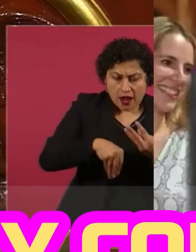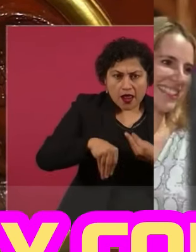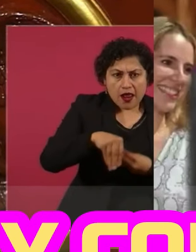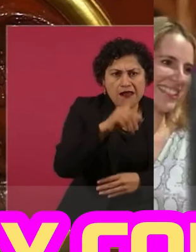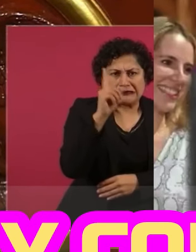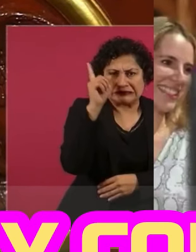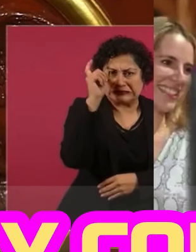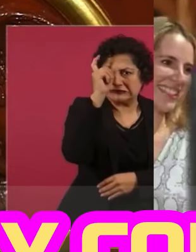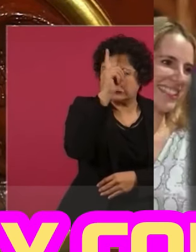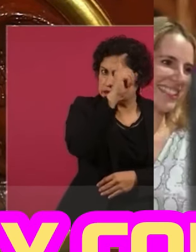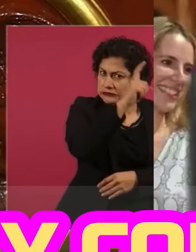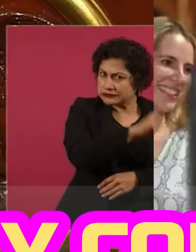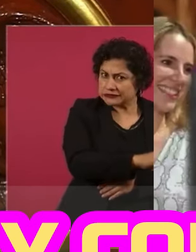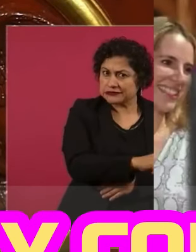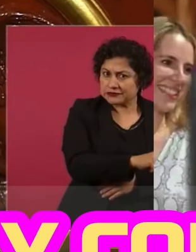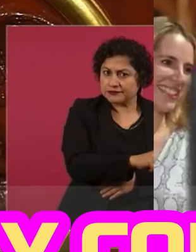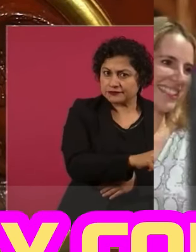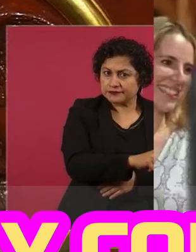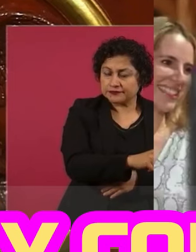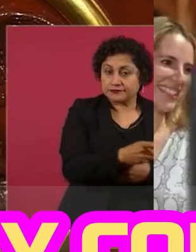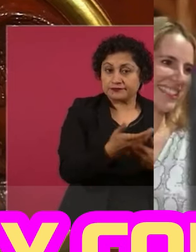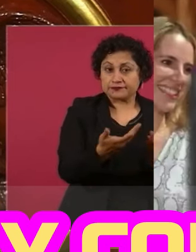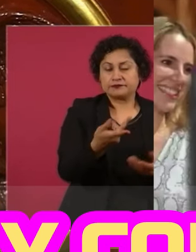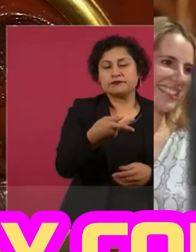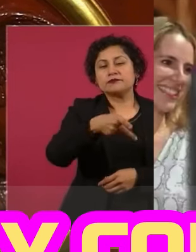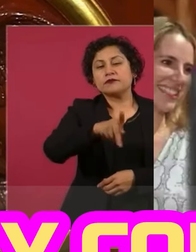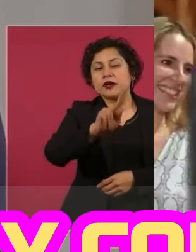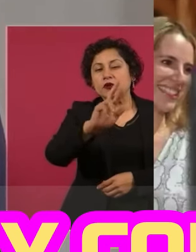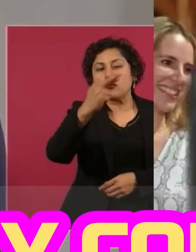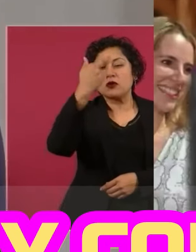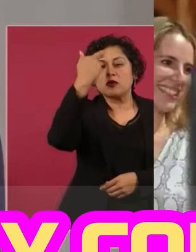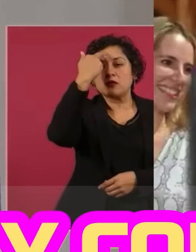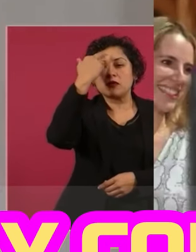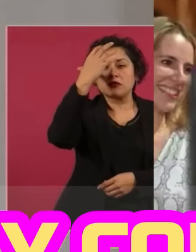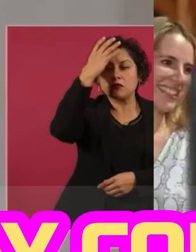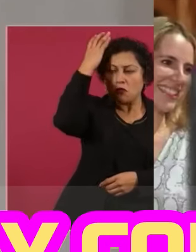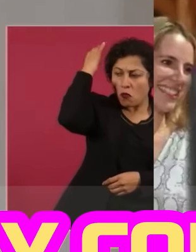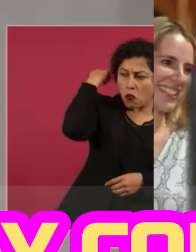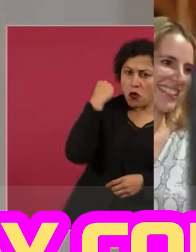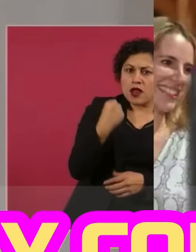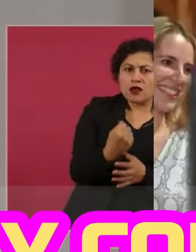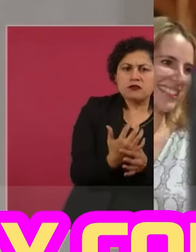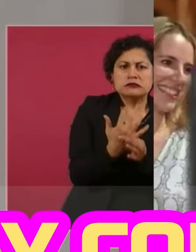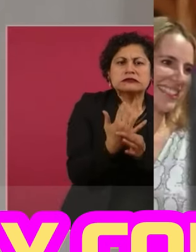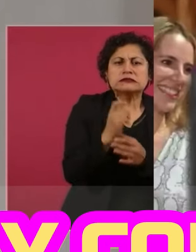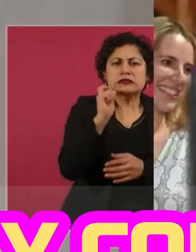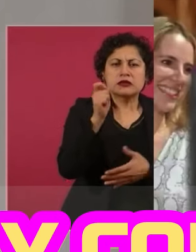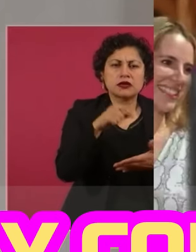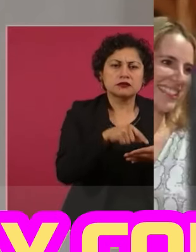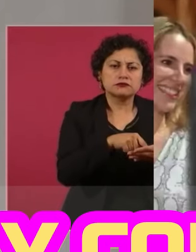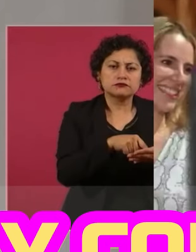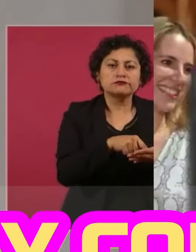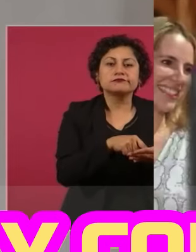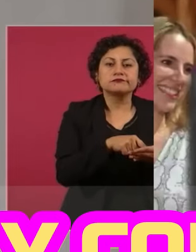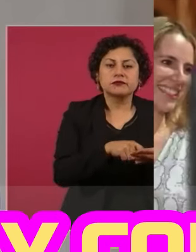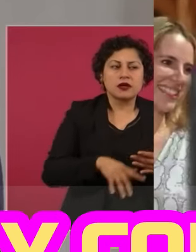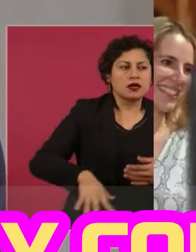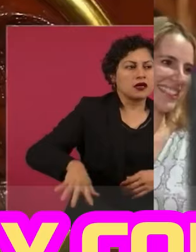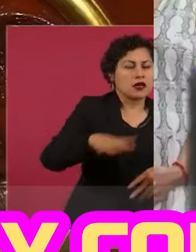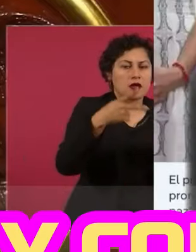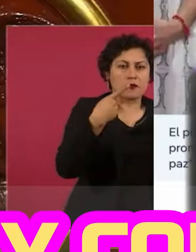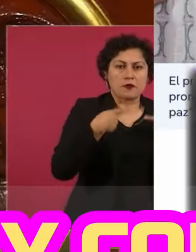sin experiencia y heredero de una fortuna amasada en el comercio del banano, ganó el domingo la segunda vuelta de las